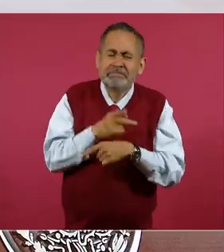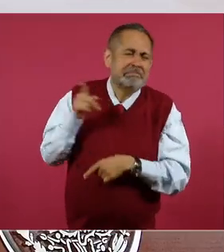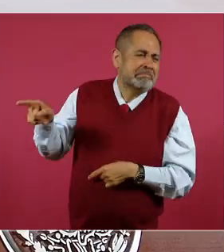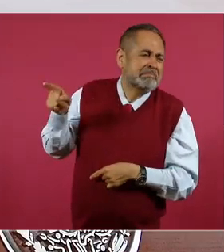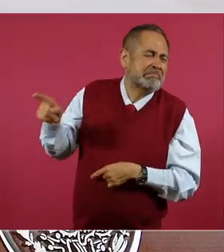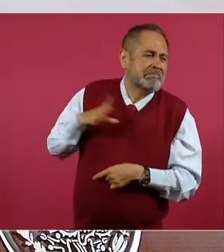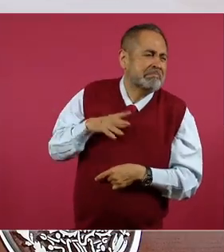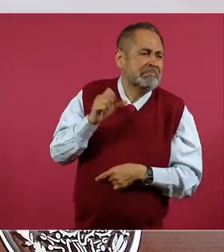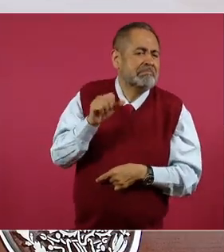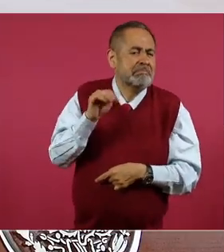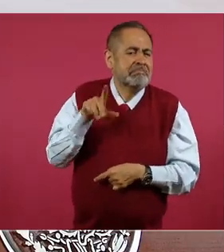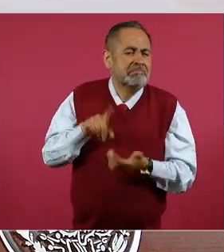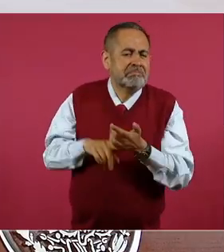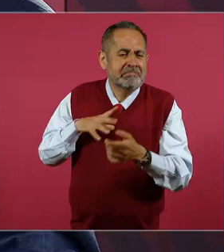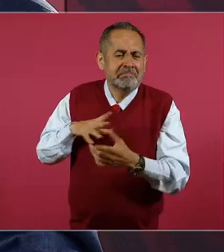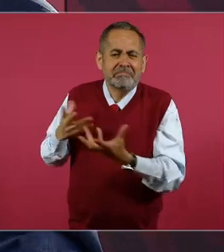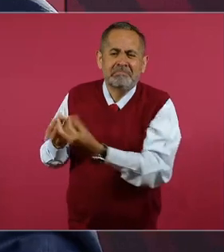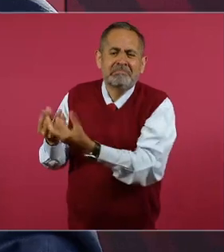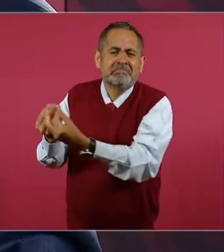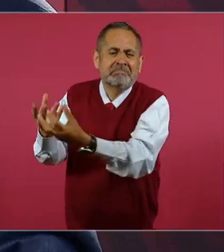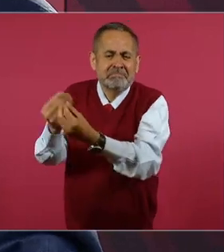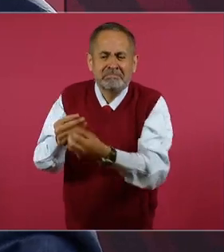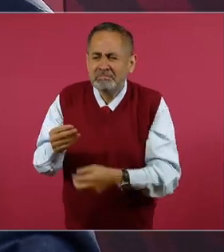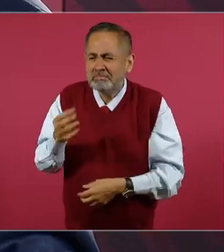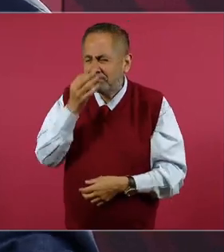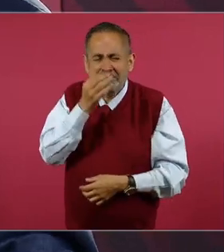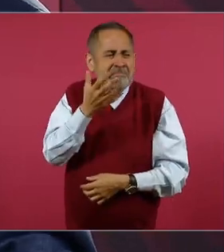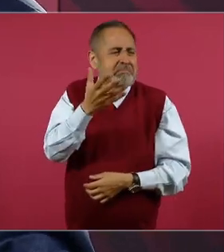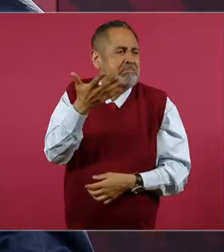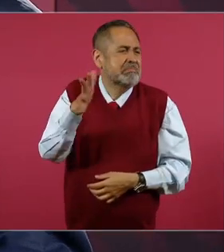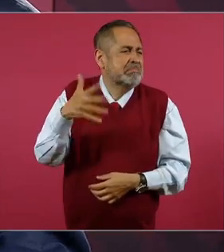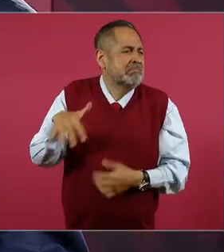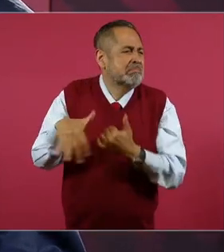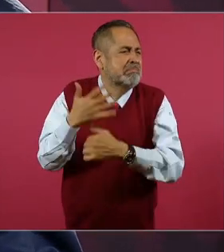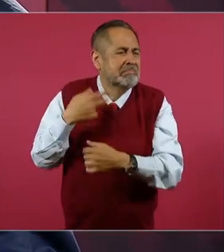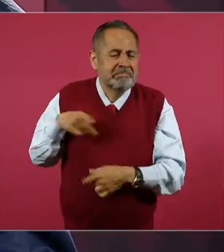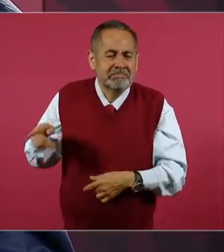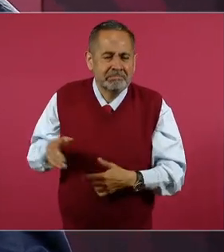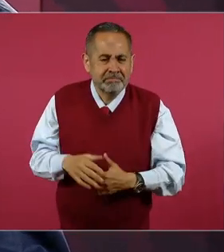yo reuniéndome con 5, con 10, con 15 gentes.